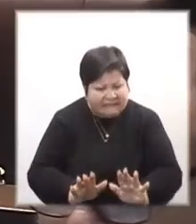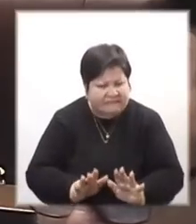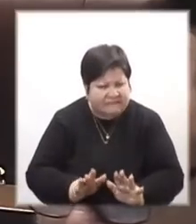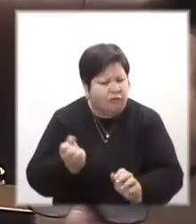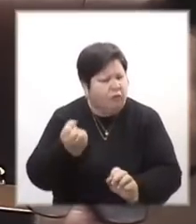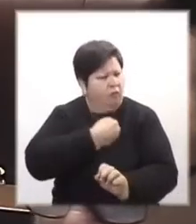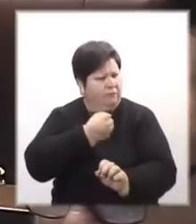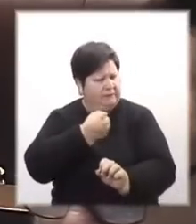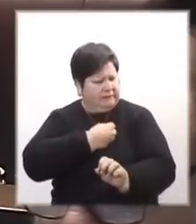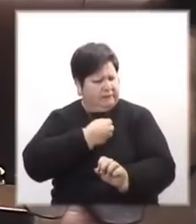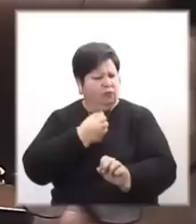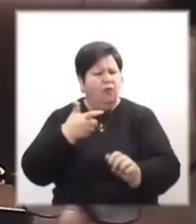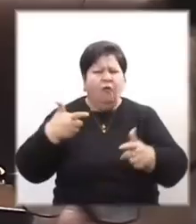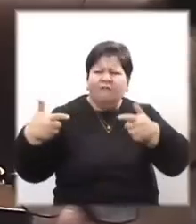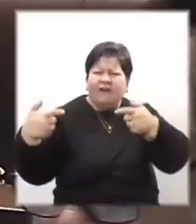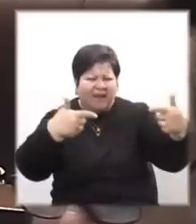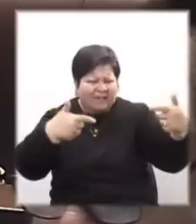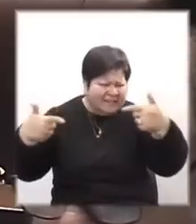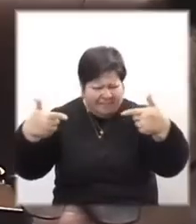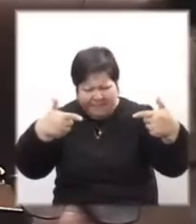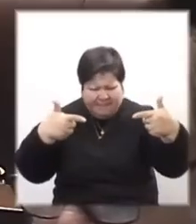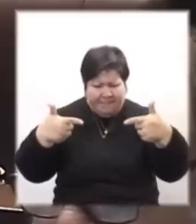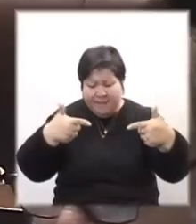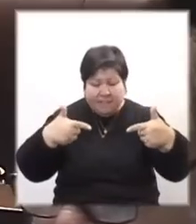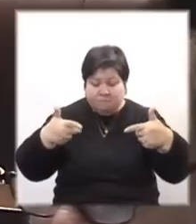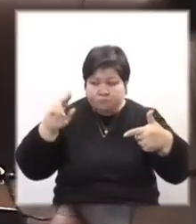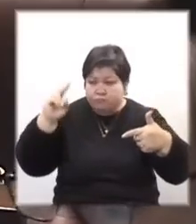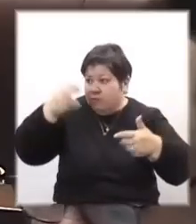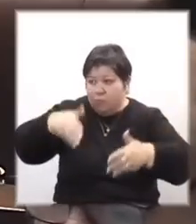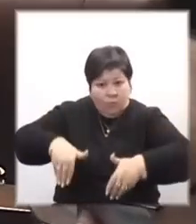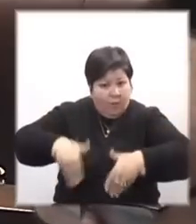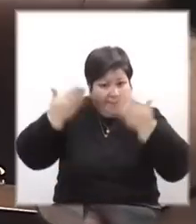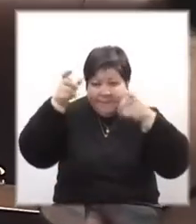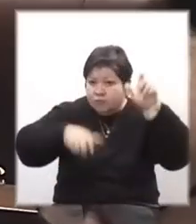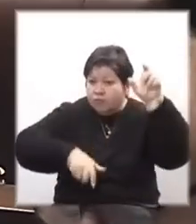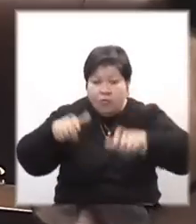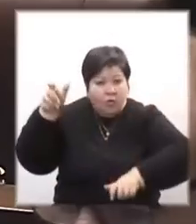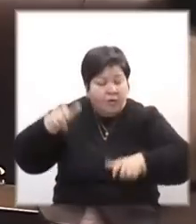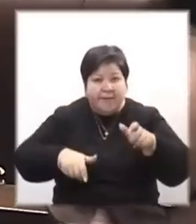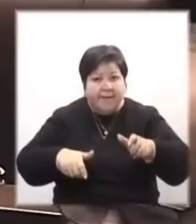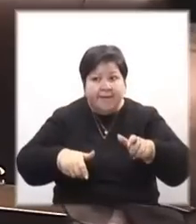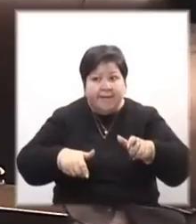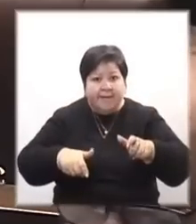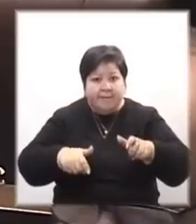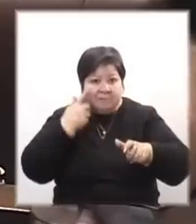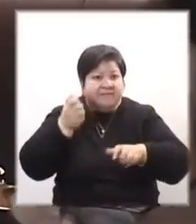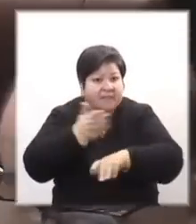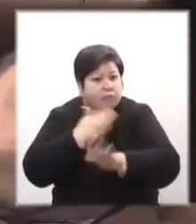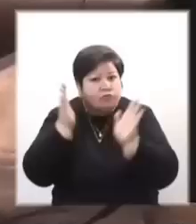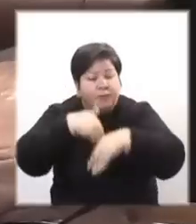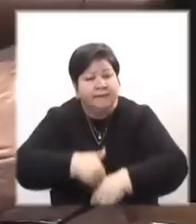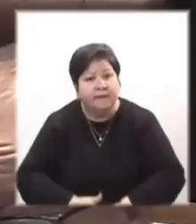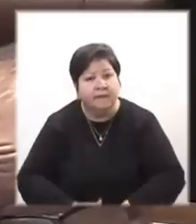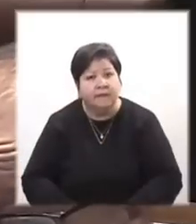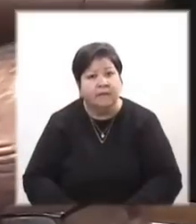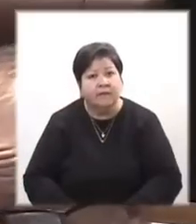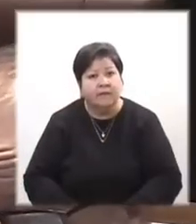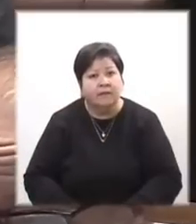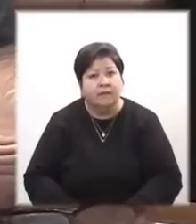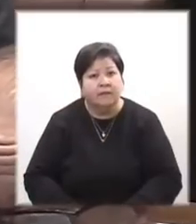estas características o una balacera que puede arrancarle la vida a cualquier ciudadano o ciudadana no se puede prevenir?